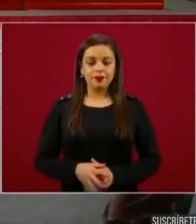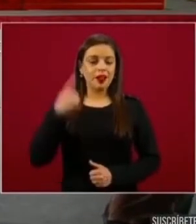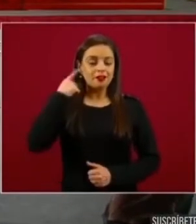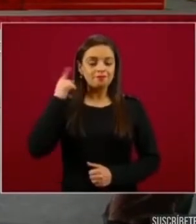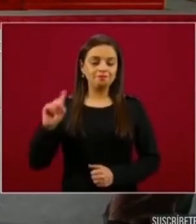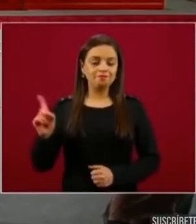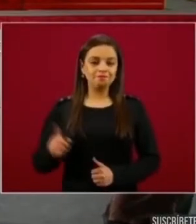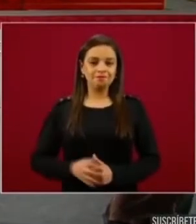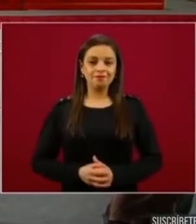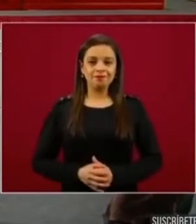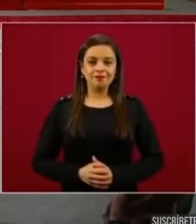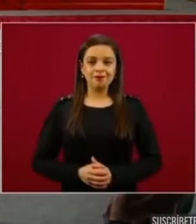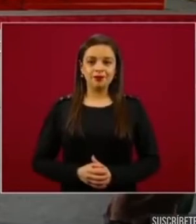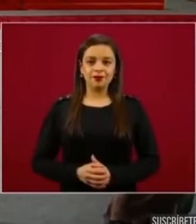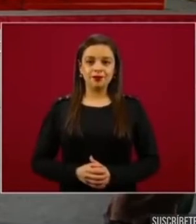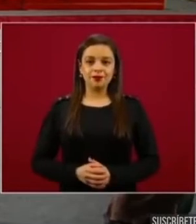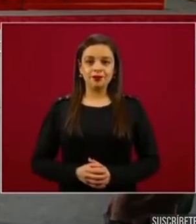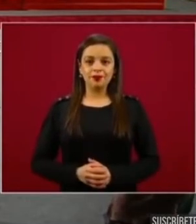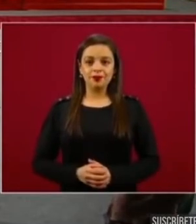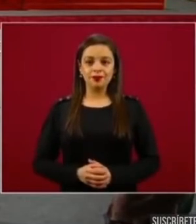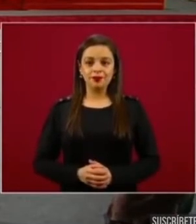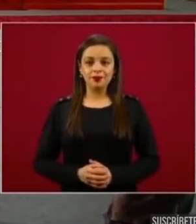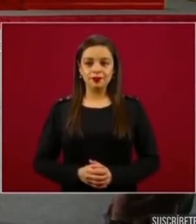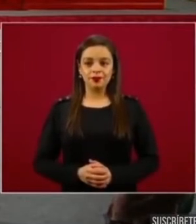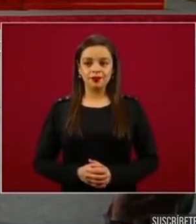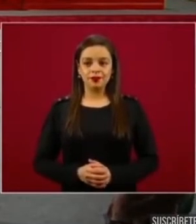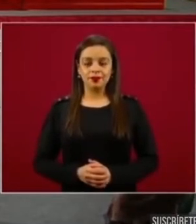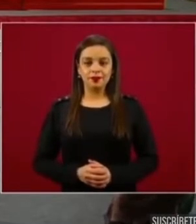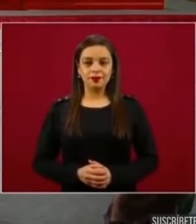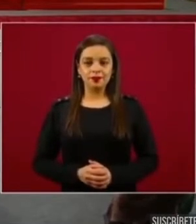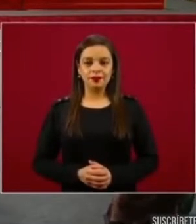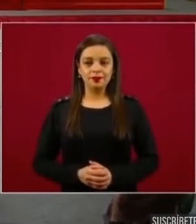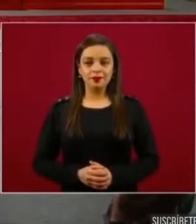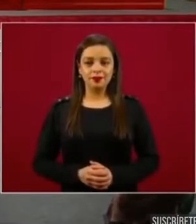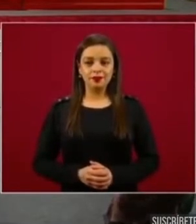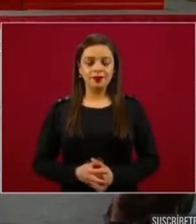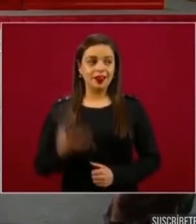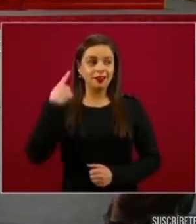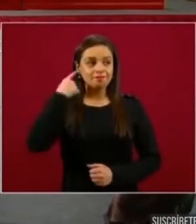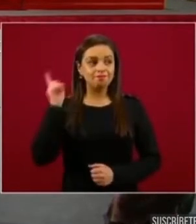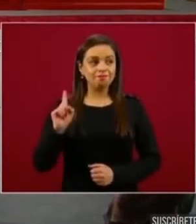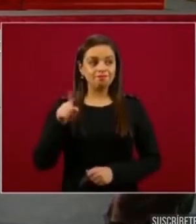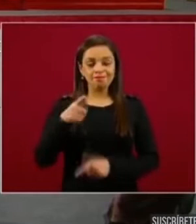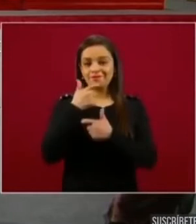No, gracias. Son la... Ya me...